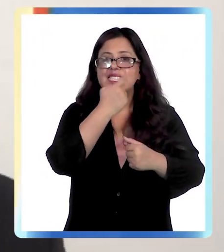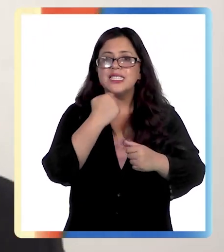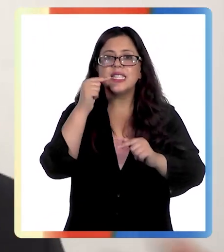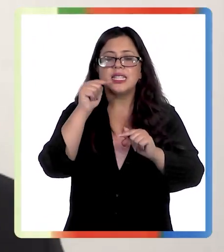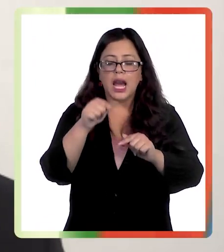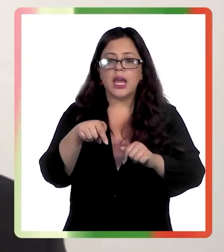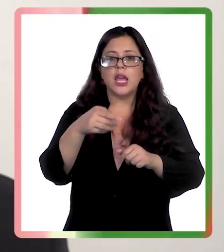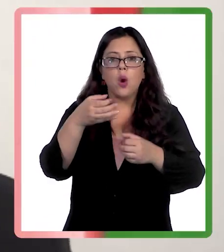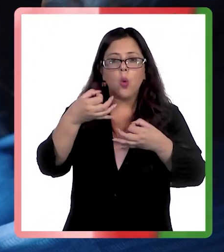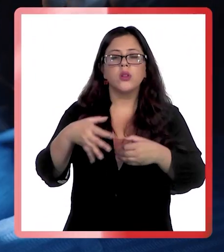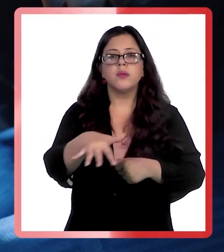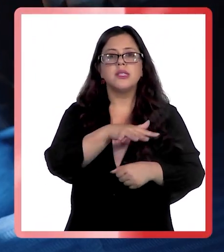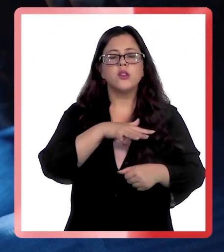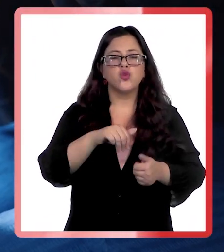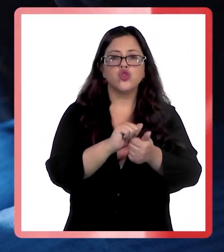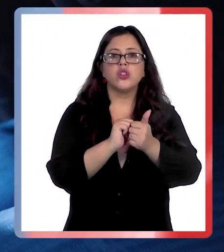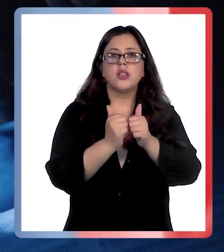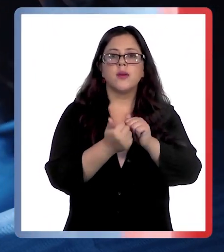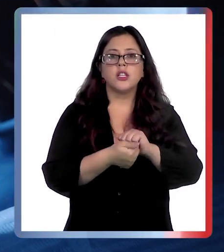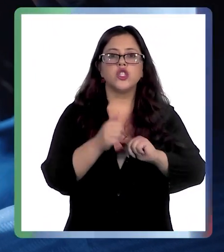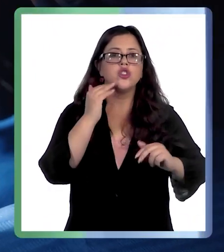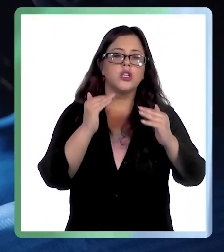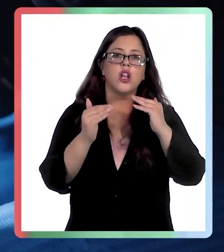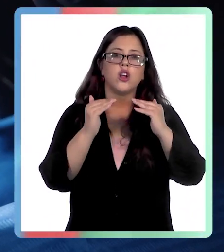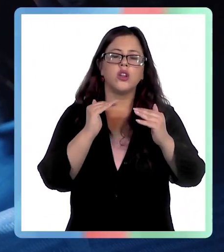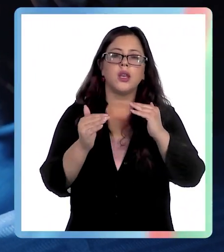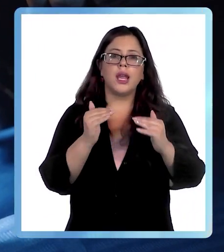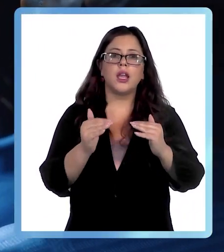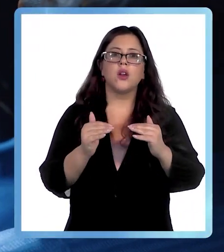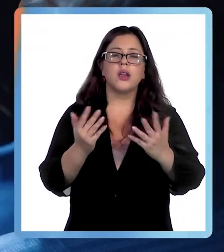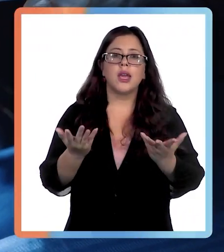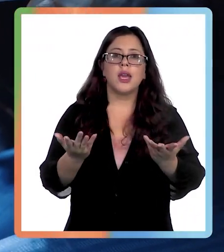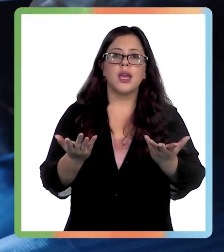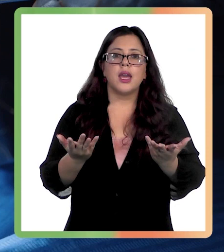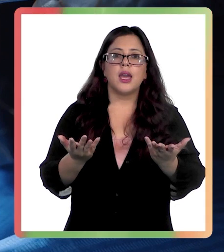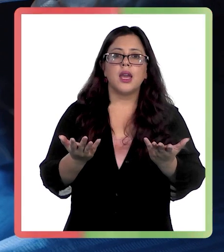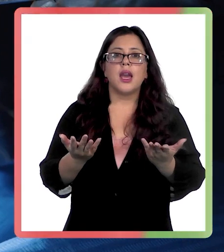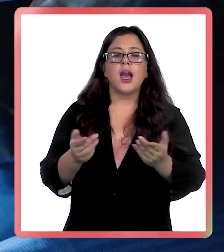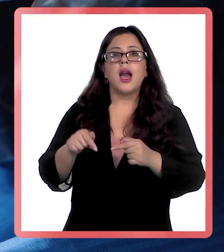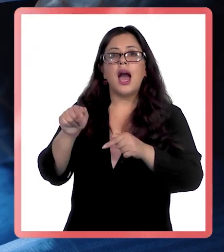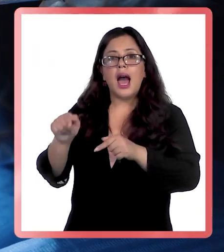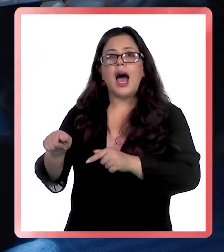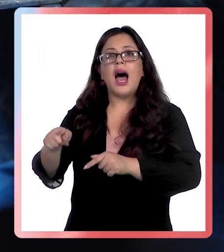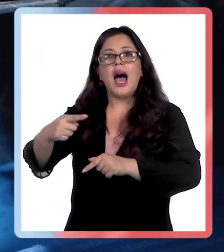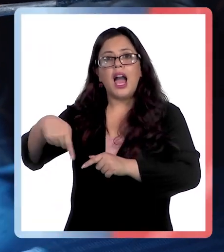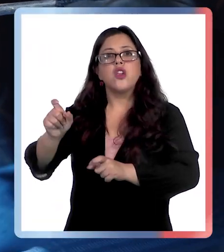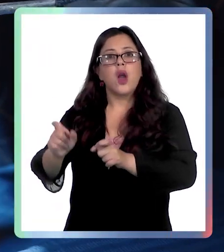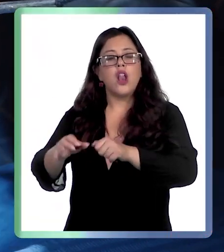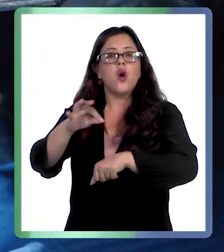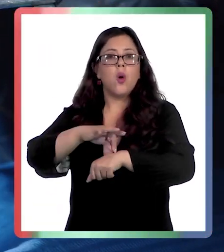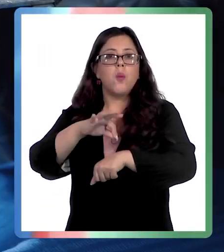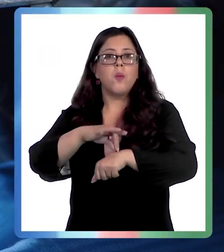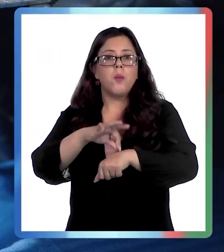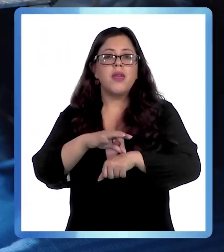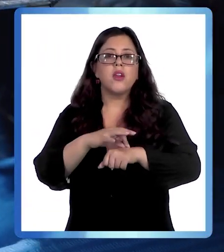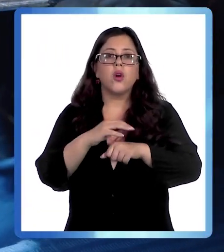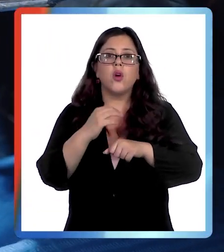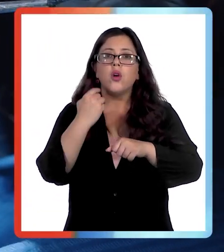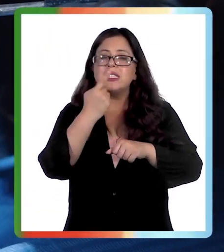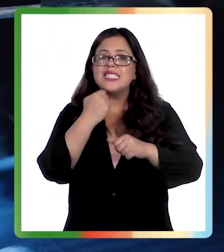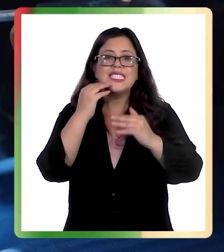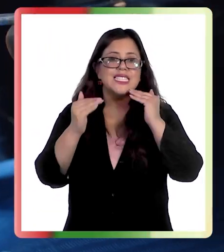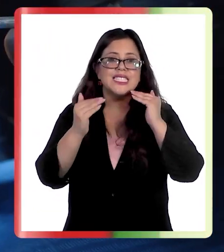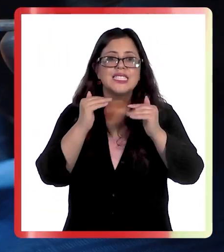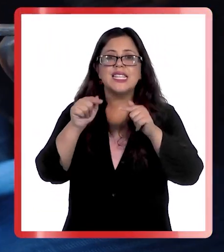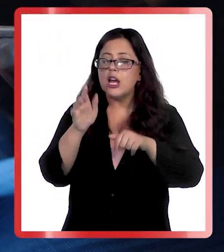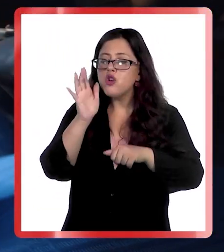encontramos que con eso hay una situación de adaptación del niño a nuestros ont pediatras te fijas ya el niño No